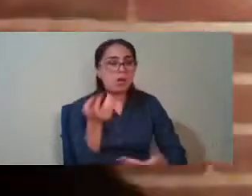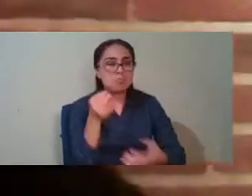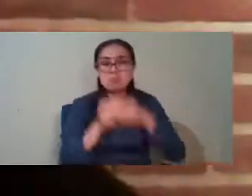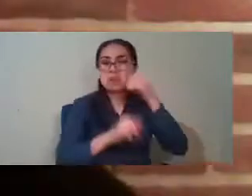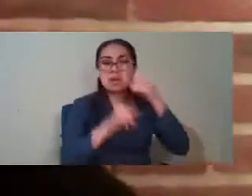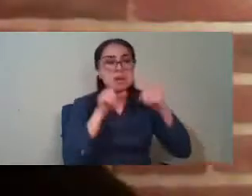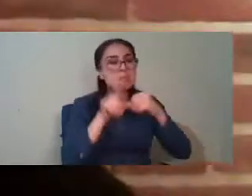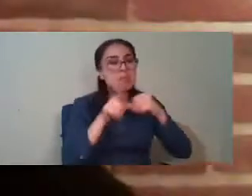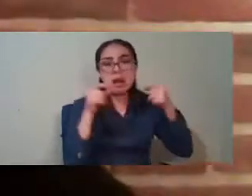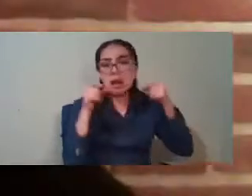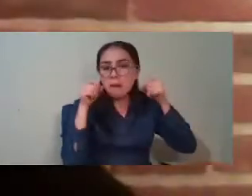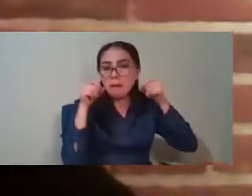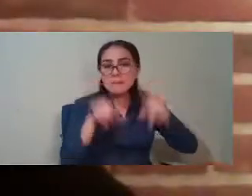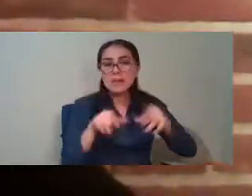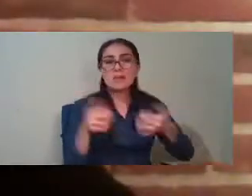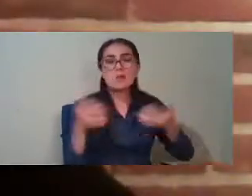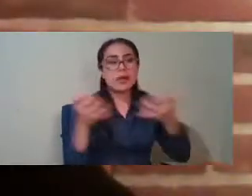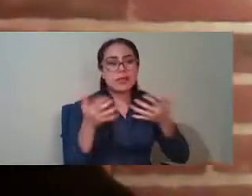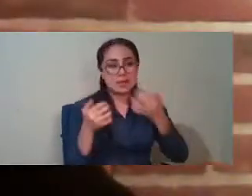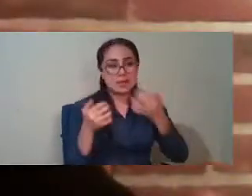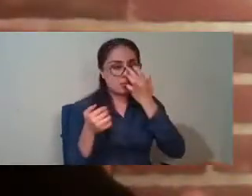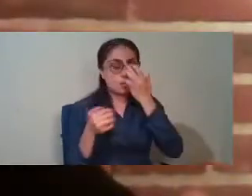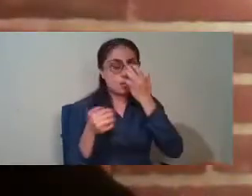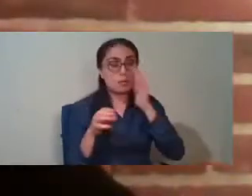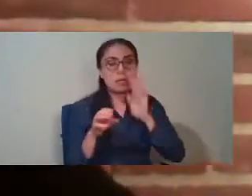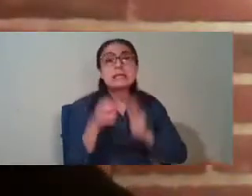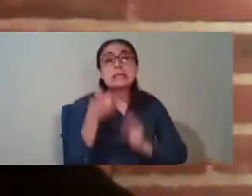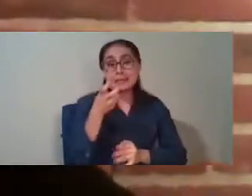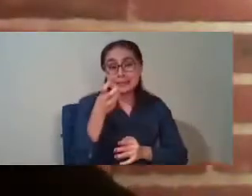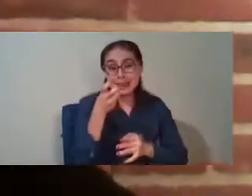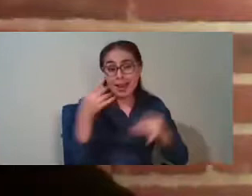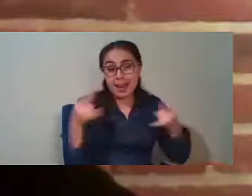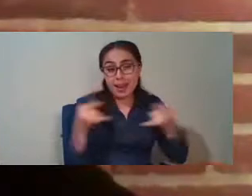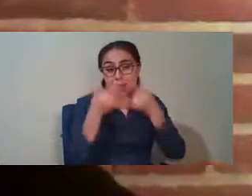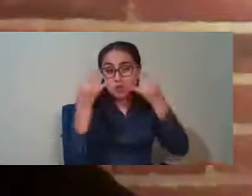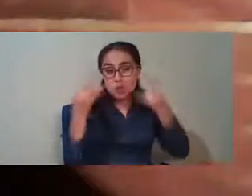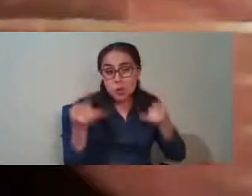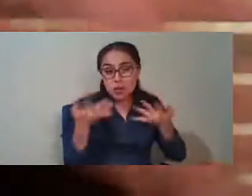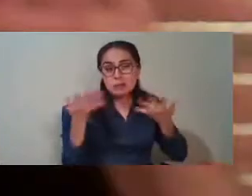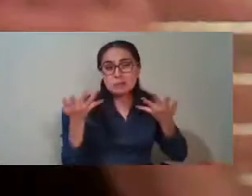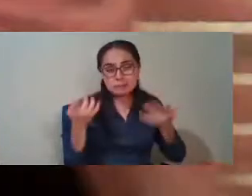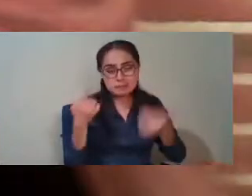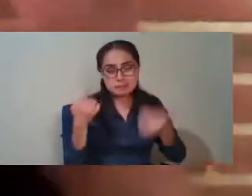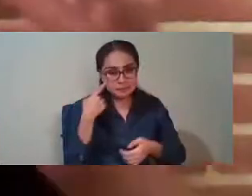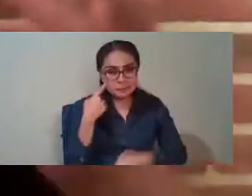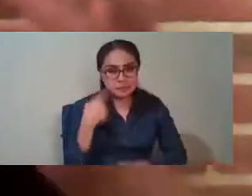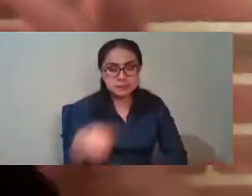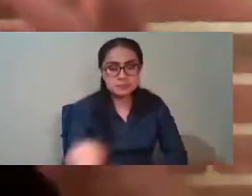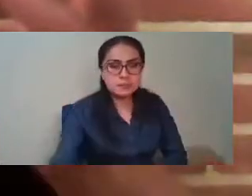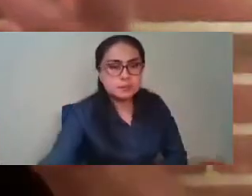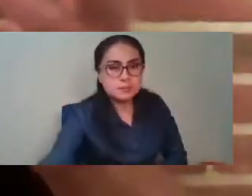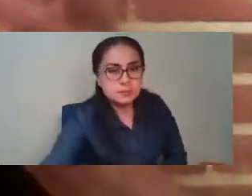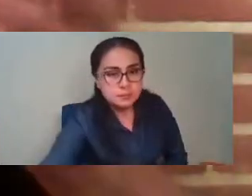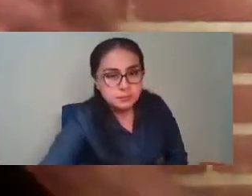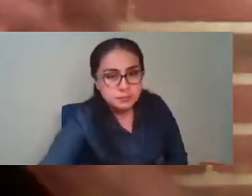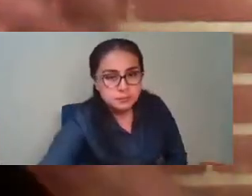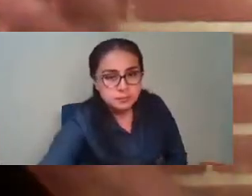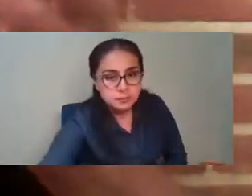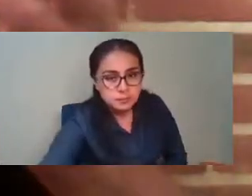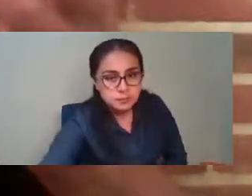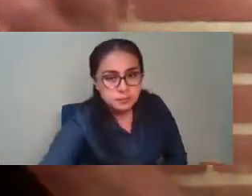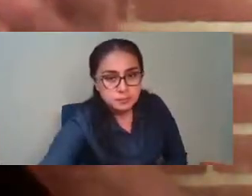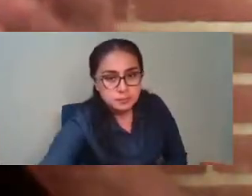mismo. Lo paradójico es que luego, cuando nacen,